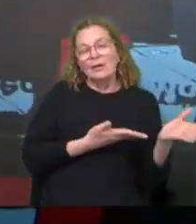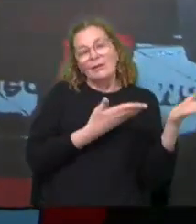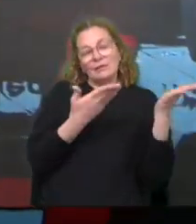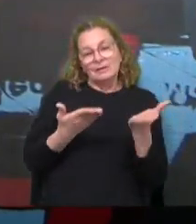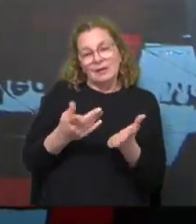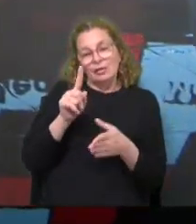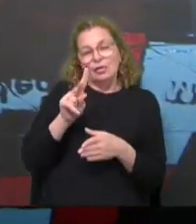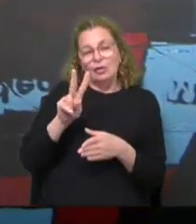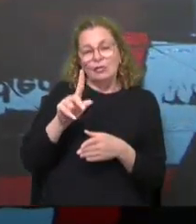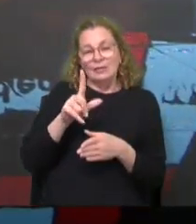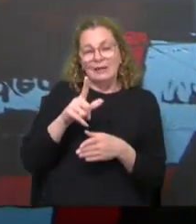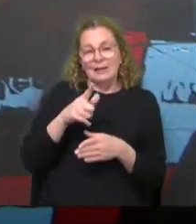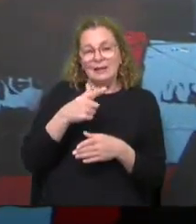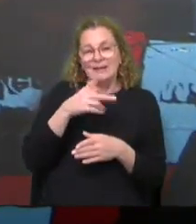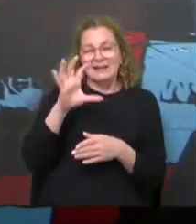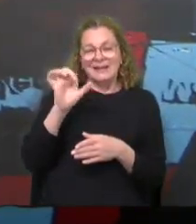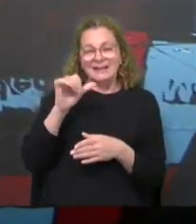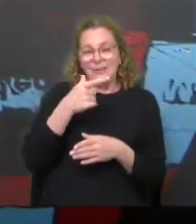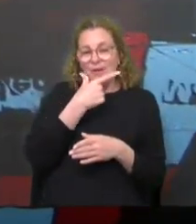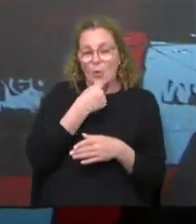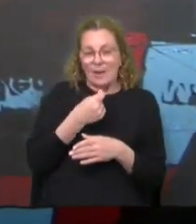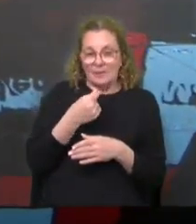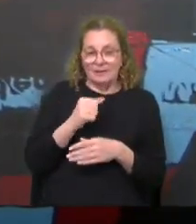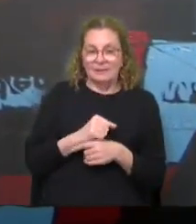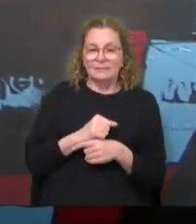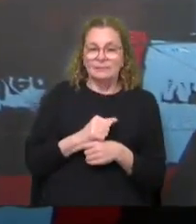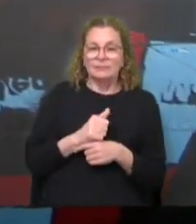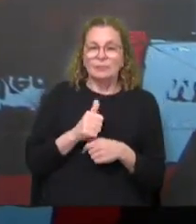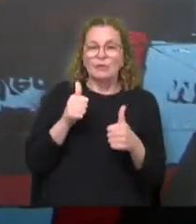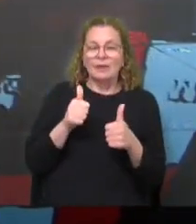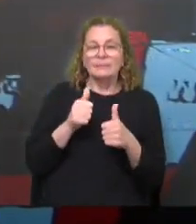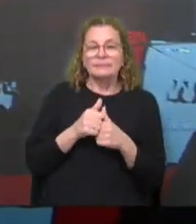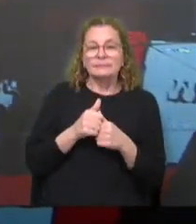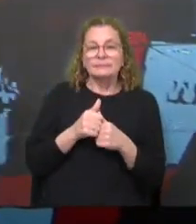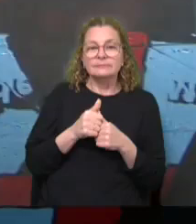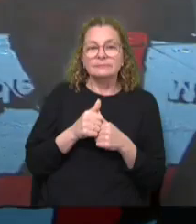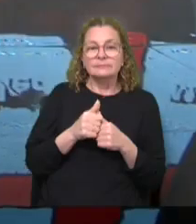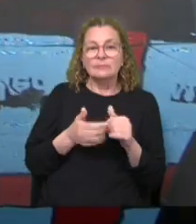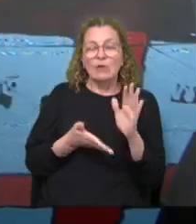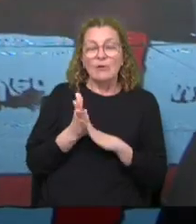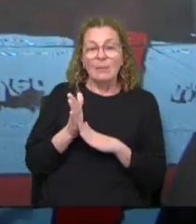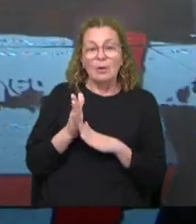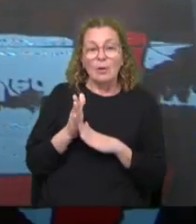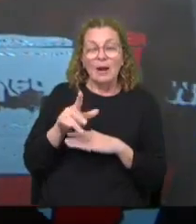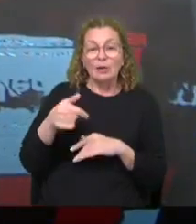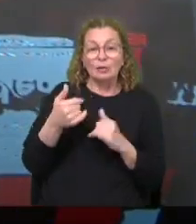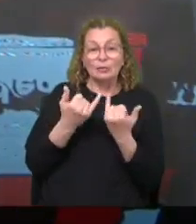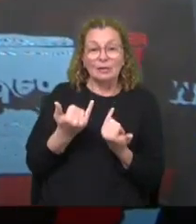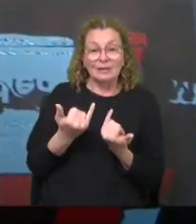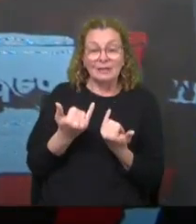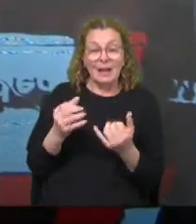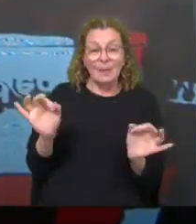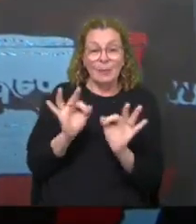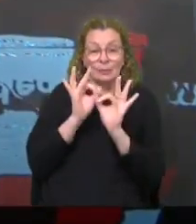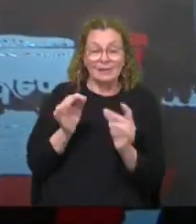para este 12 de septiembre, jueves, en la Sala Zita Rosa. Divino. Y nos vamos porque ahora corte, al otro día tenés... ¡Viva la